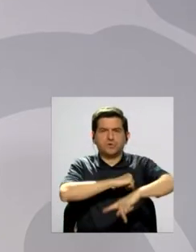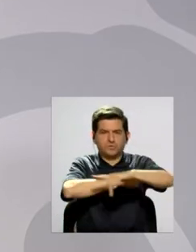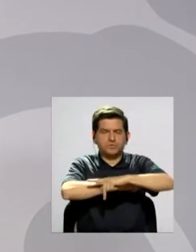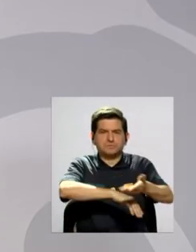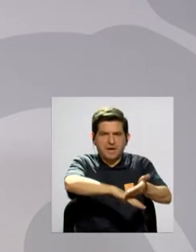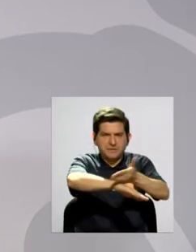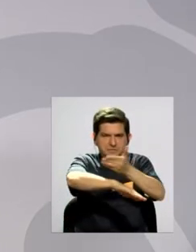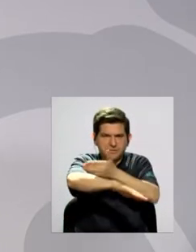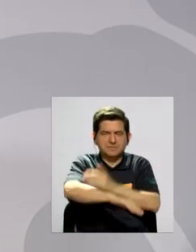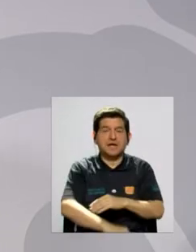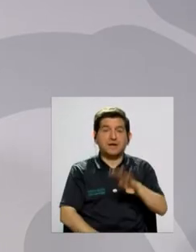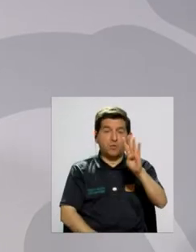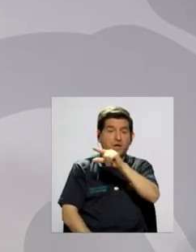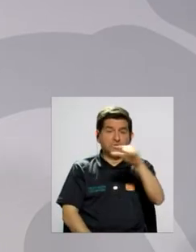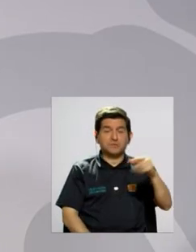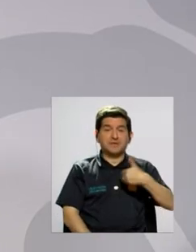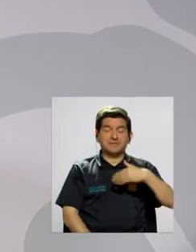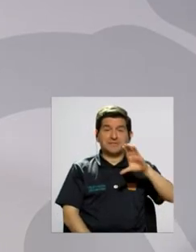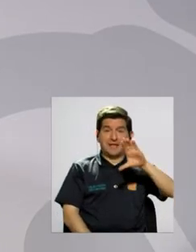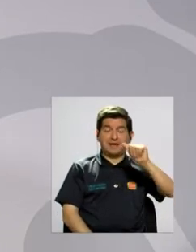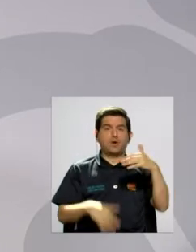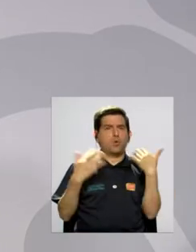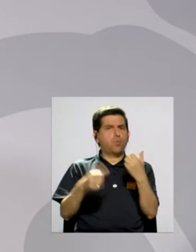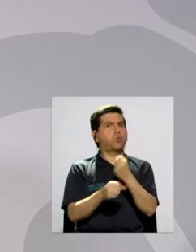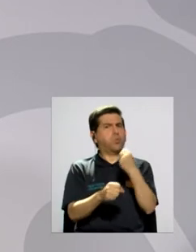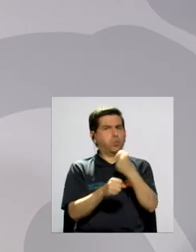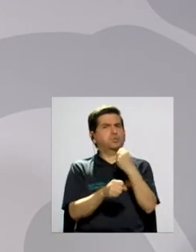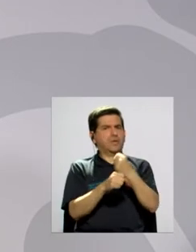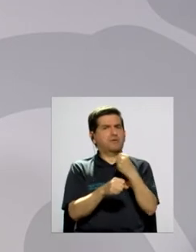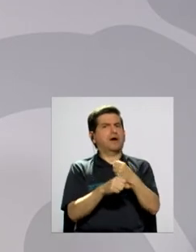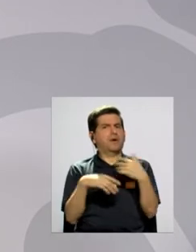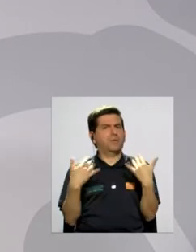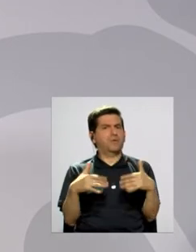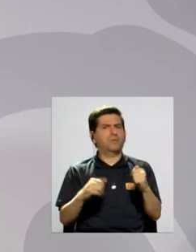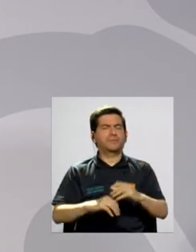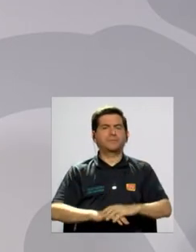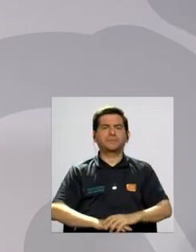tiene 4 semanas. Mucho trabajo por delante, don Carlos Alvarado.